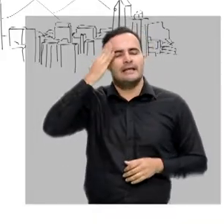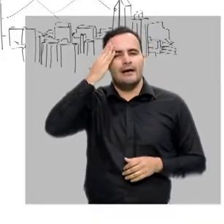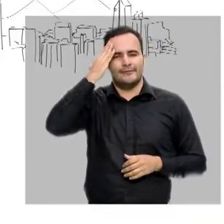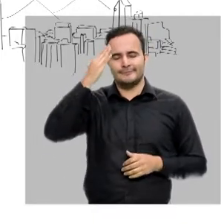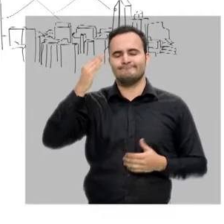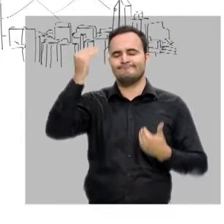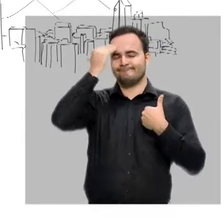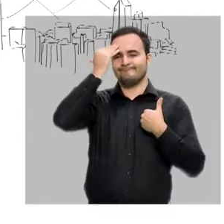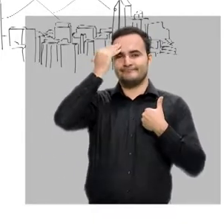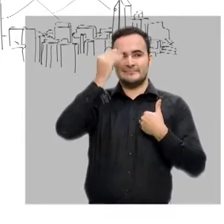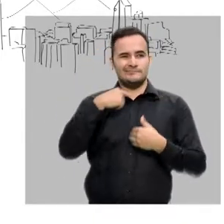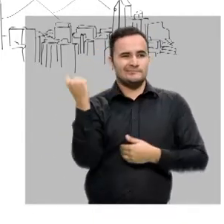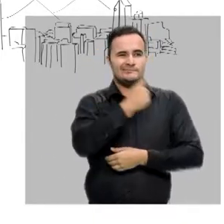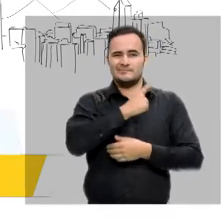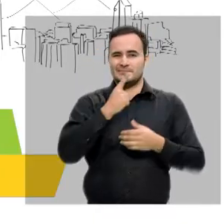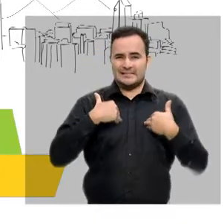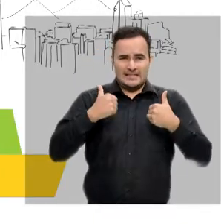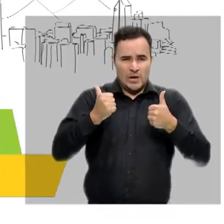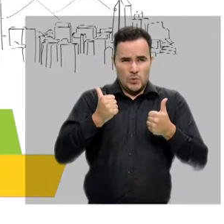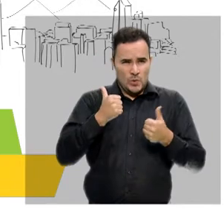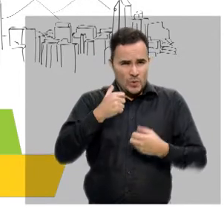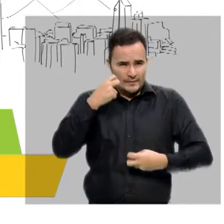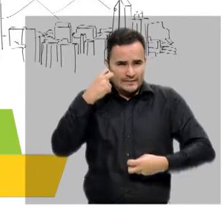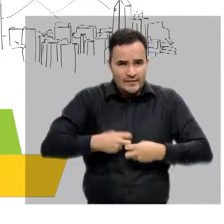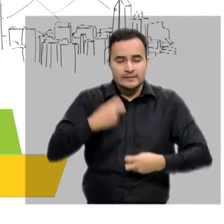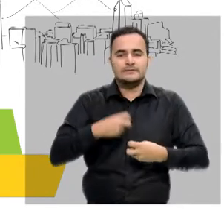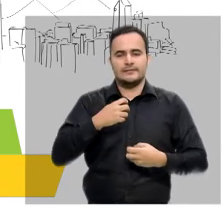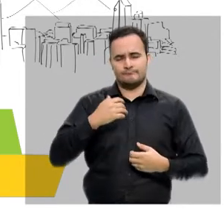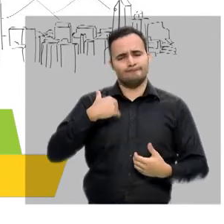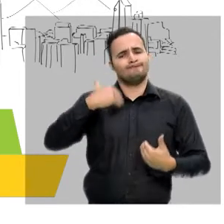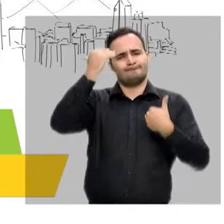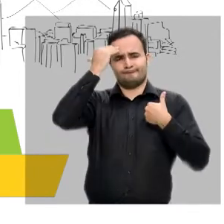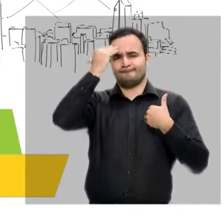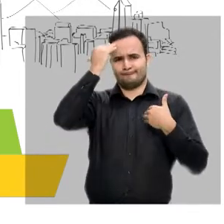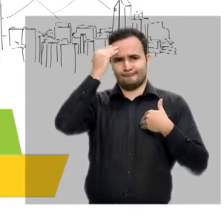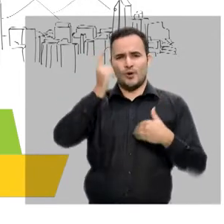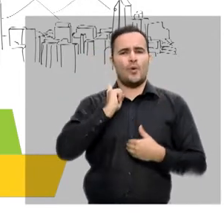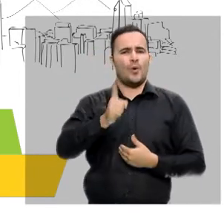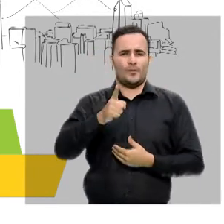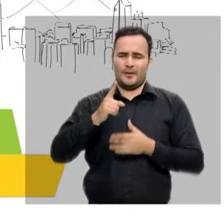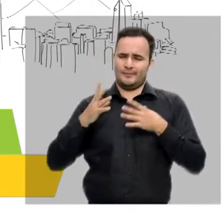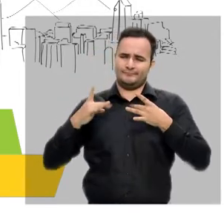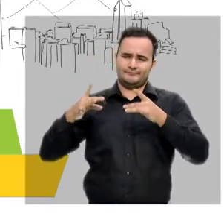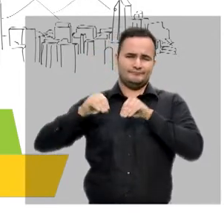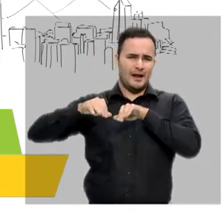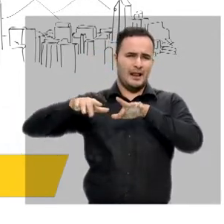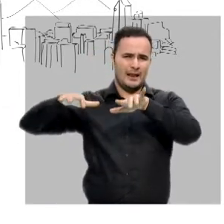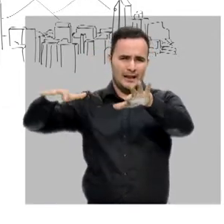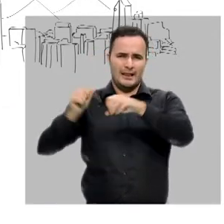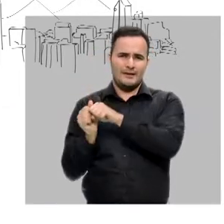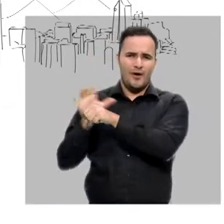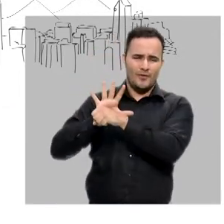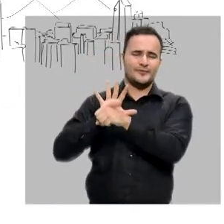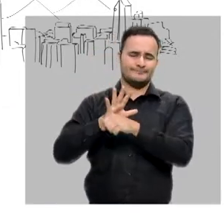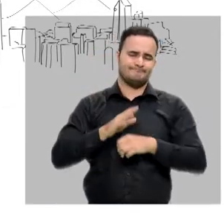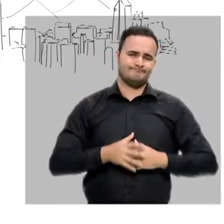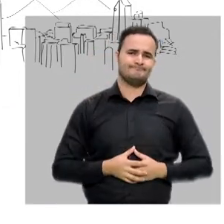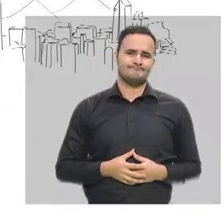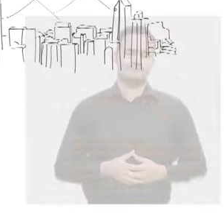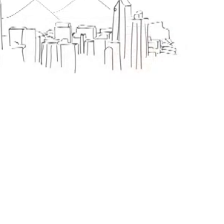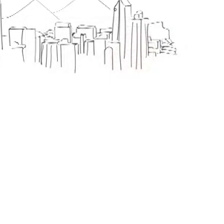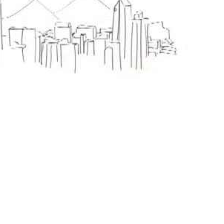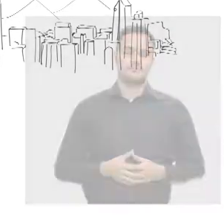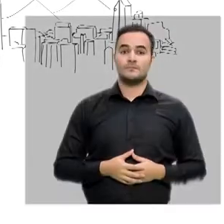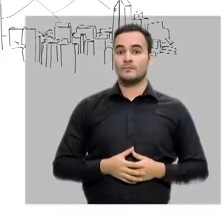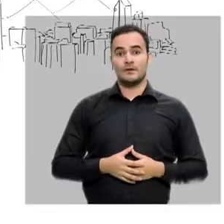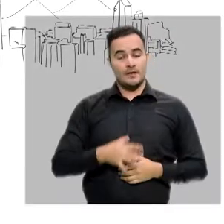somos conscientes de la crítica situación de salud que atravesamos en el marco de la emergencia ocasionada por el